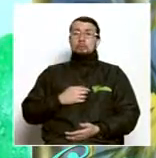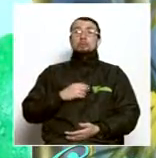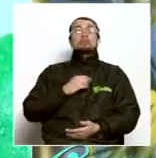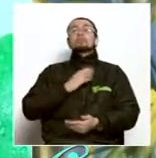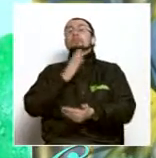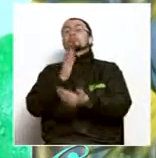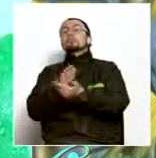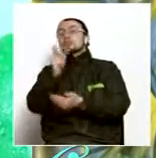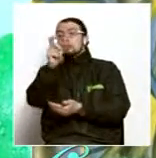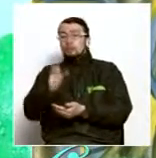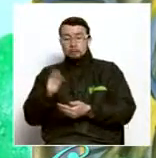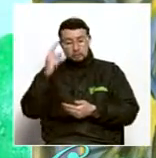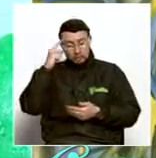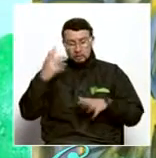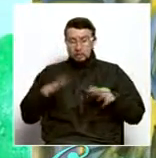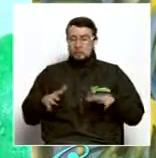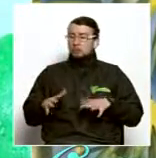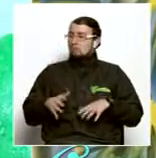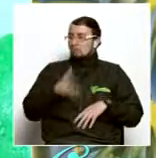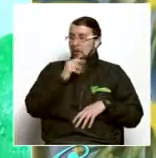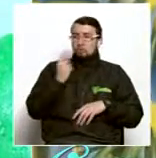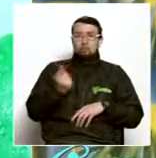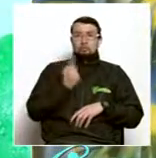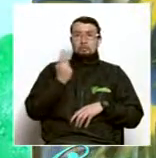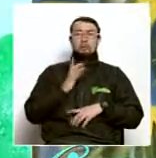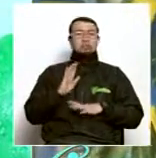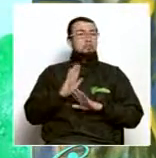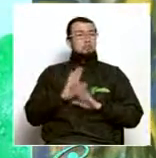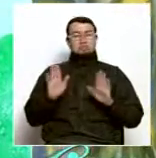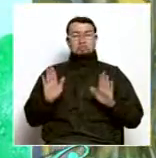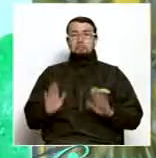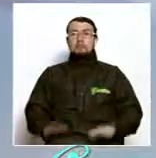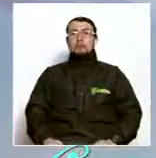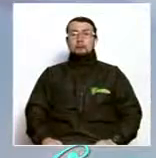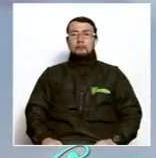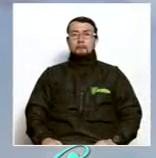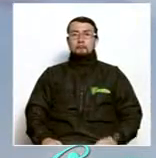en eso. Que la boca nada. No, nada.